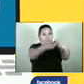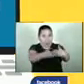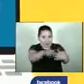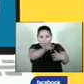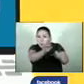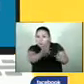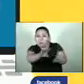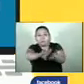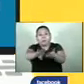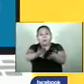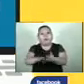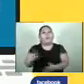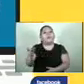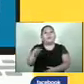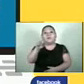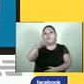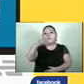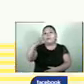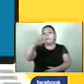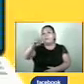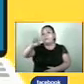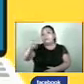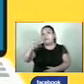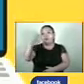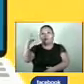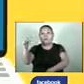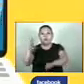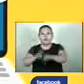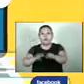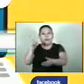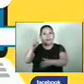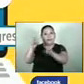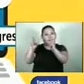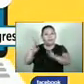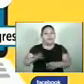Son 100 millones de dólares que se destinarán para este programa.